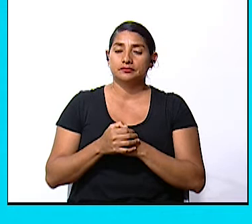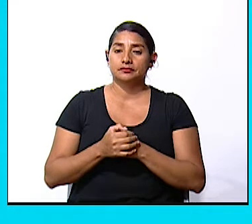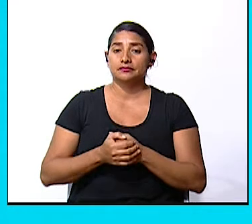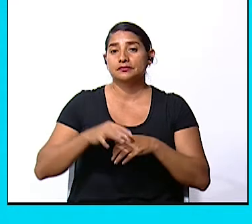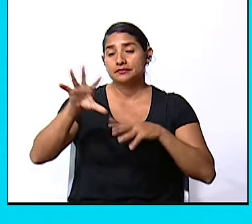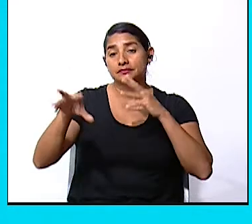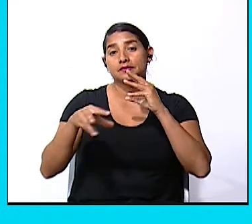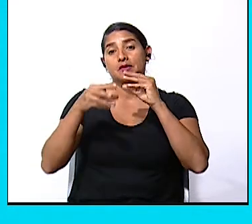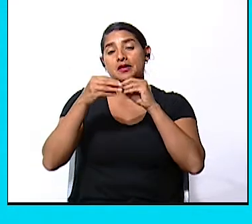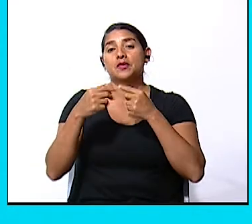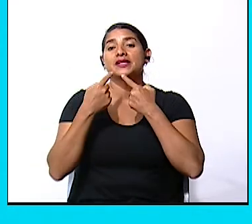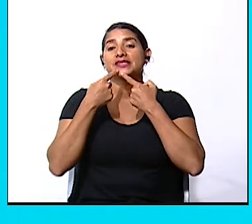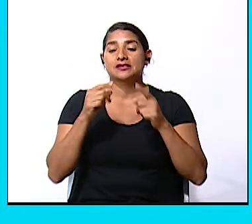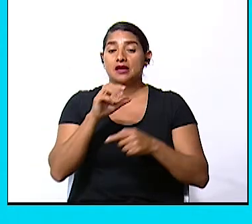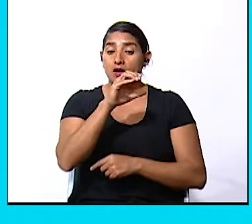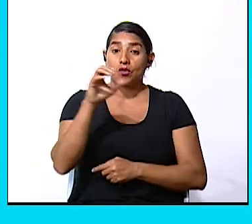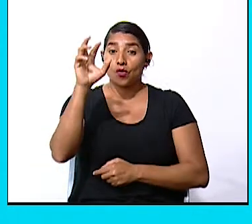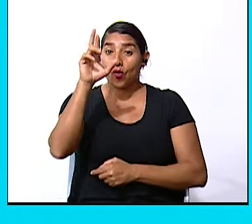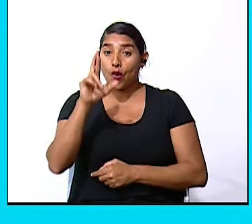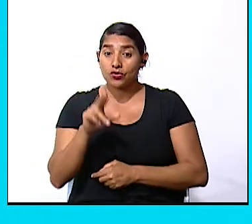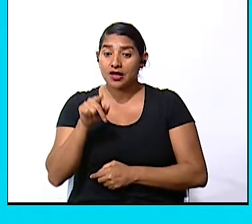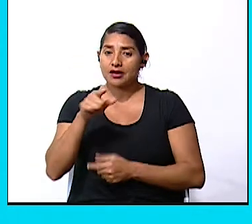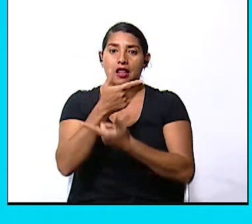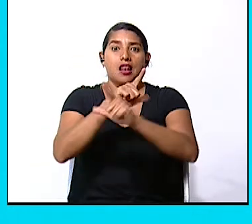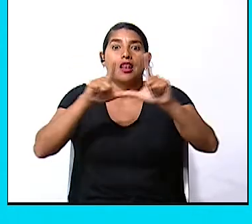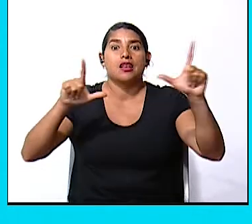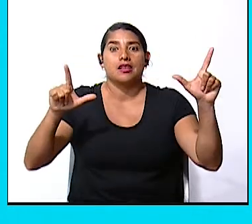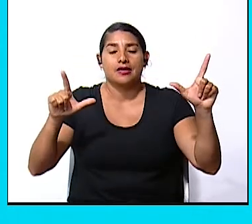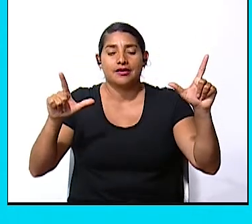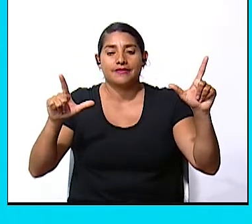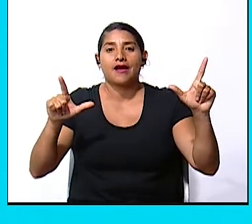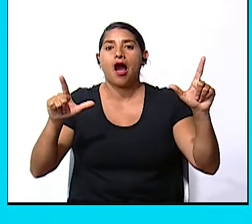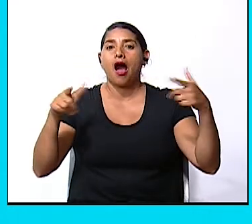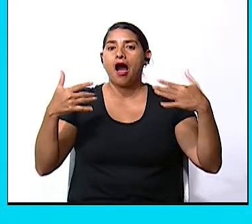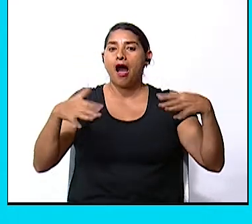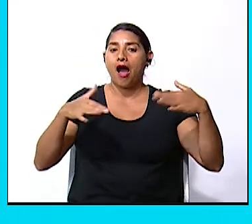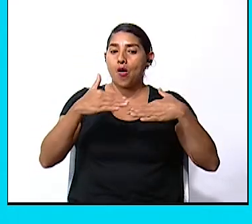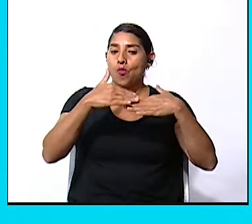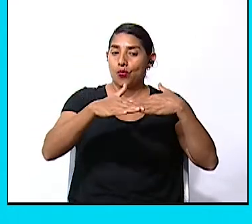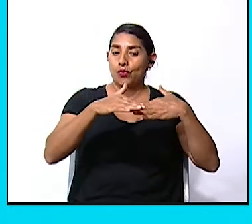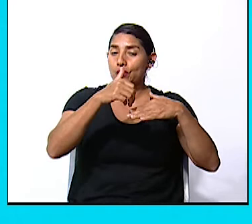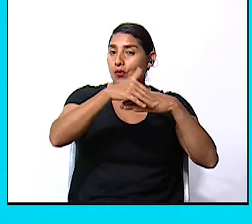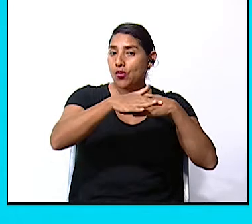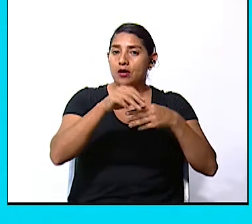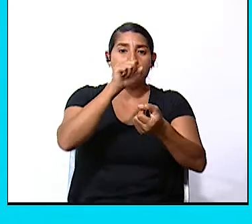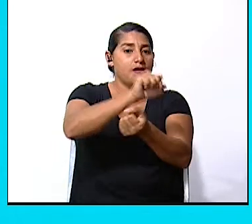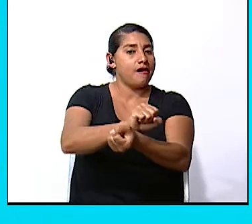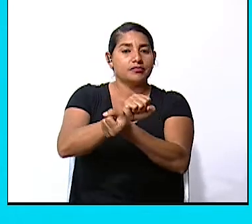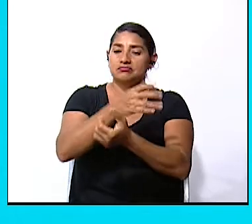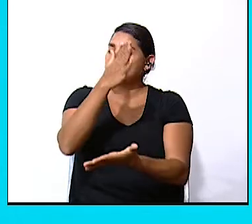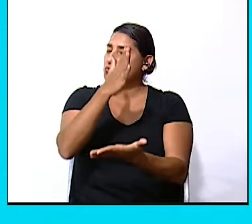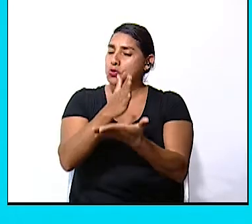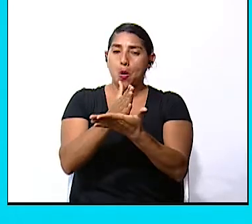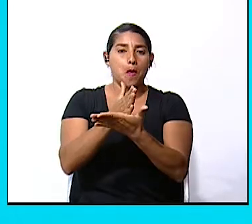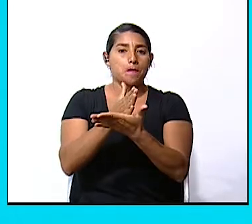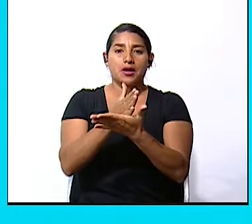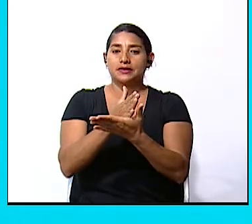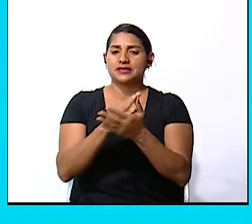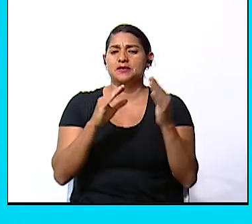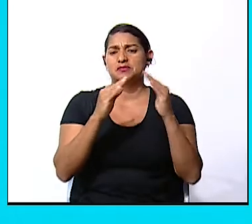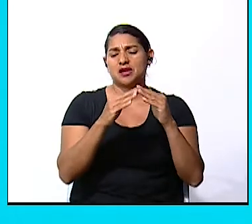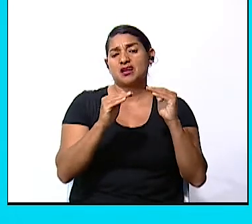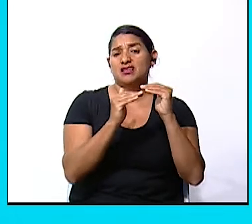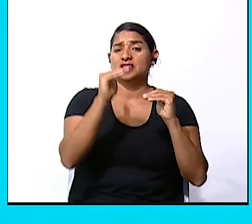y que además decía que Costa Rica era libre. Se eliminaba la esclavitud y las